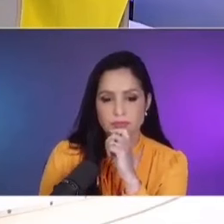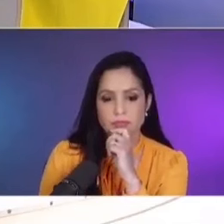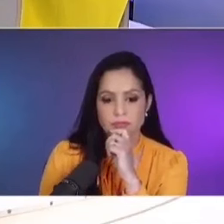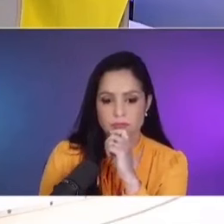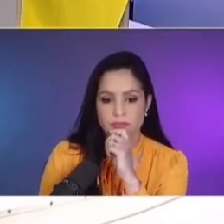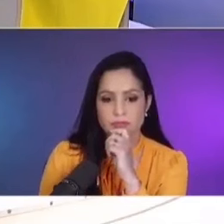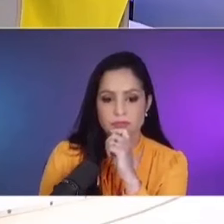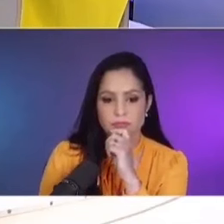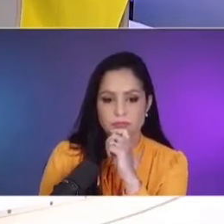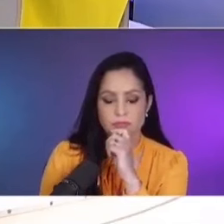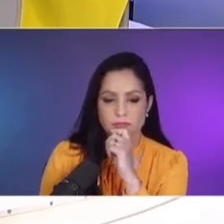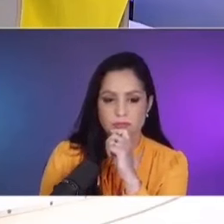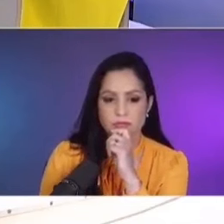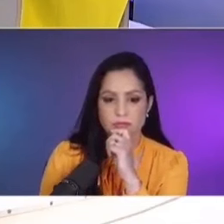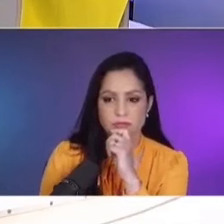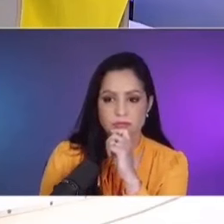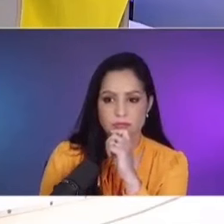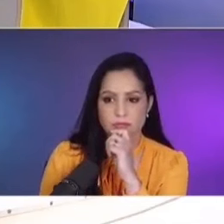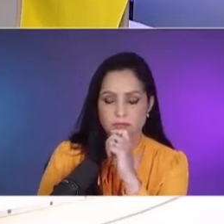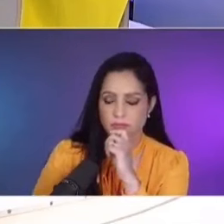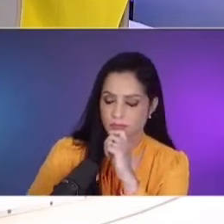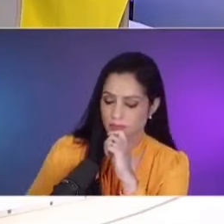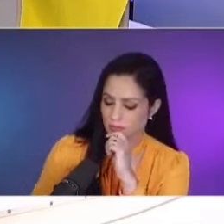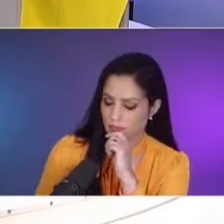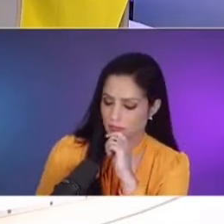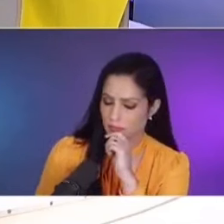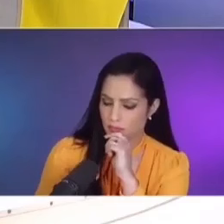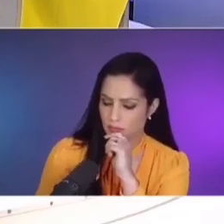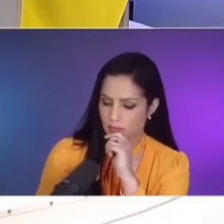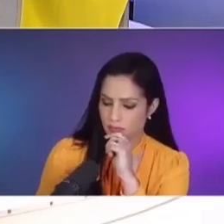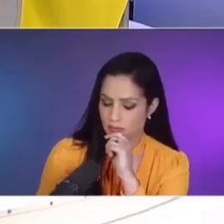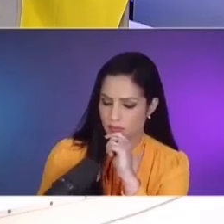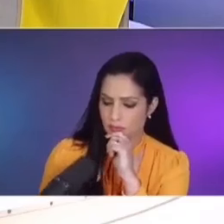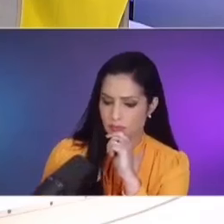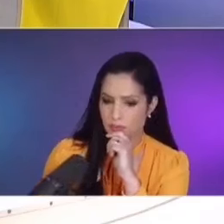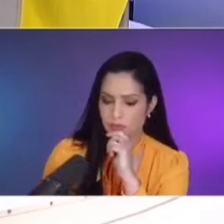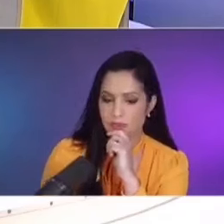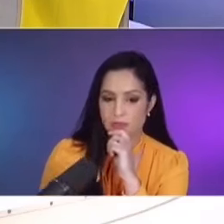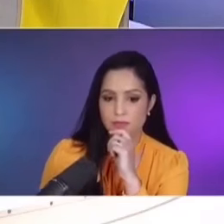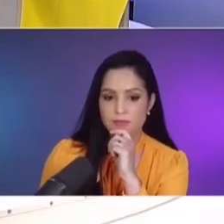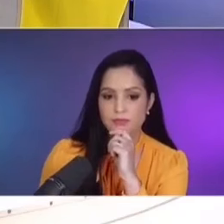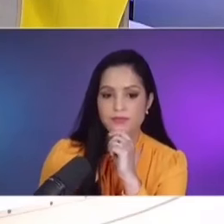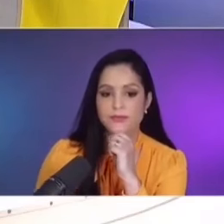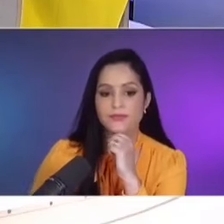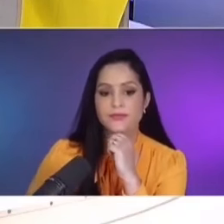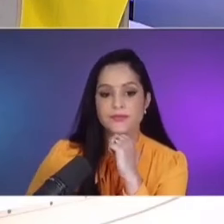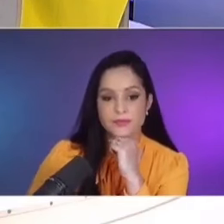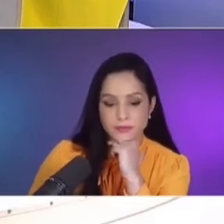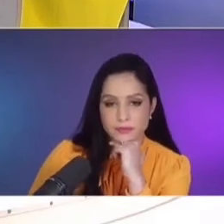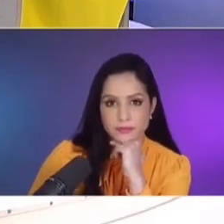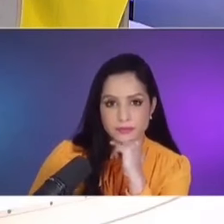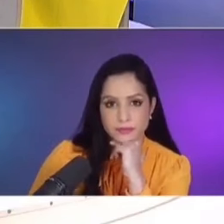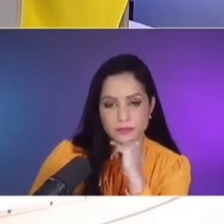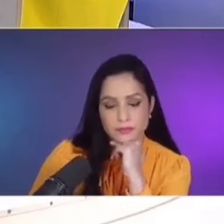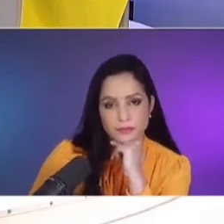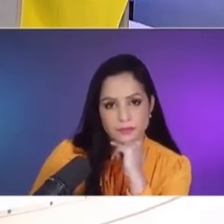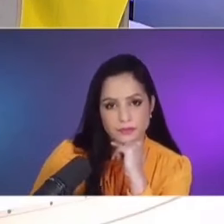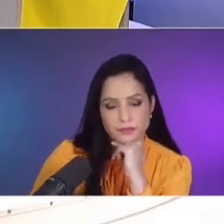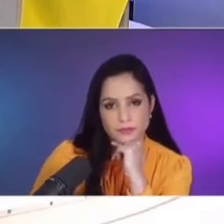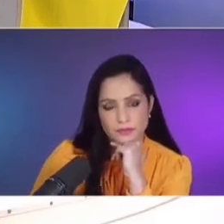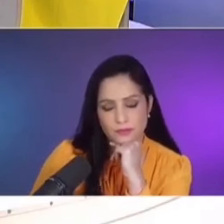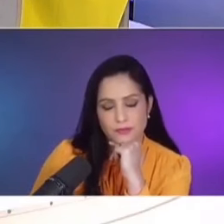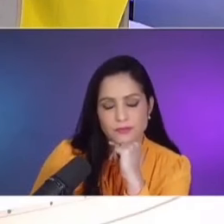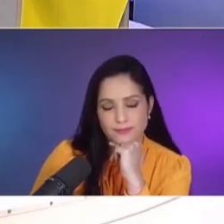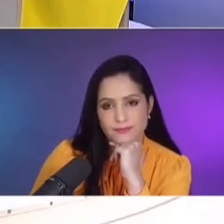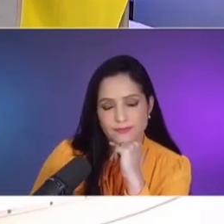resultado que sale con la mayoría de sus estudiantes el buen arte es la mejor influencia para niños y jóvenes República de Argentina Exacto